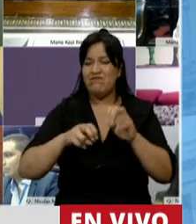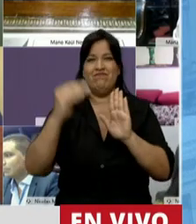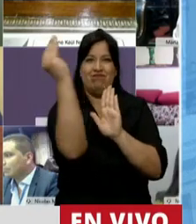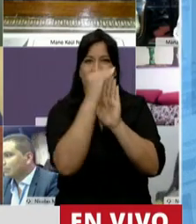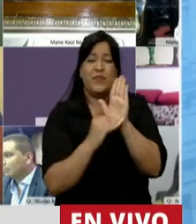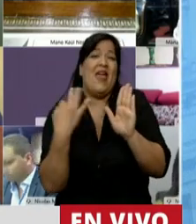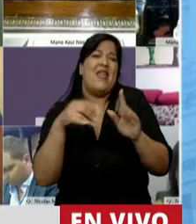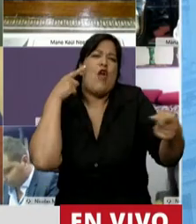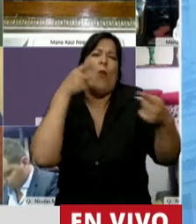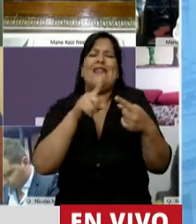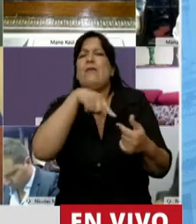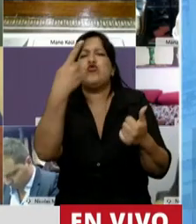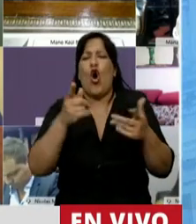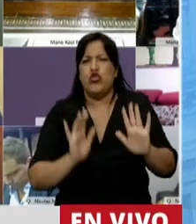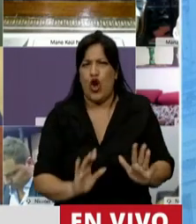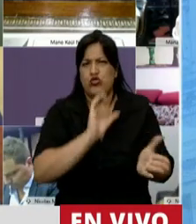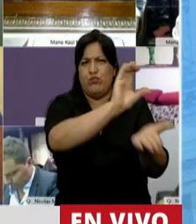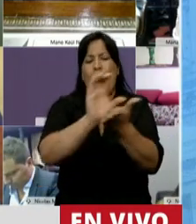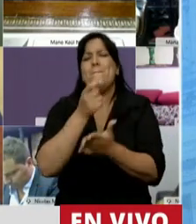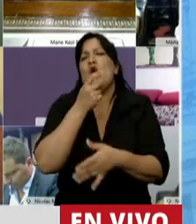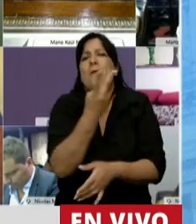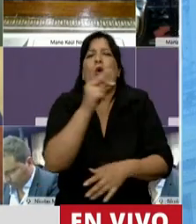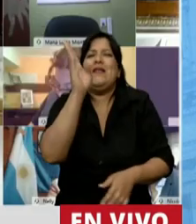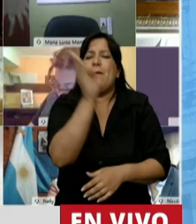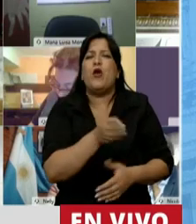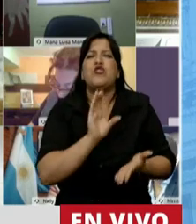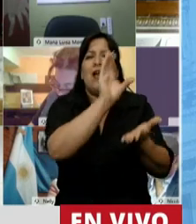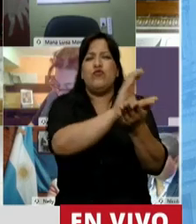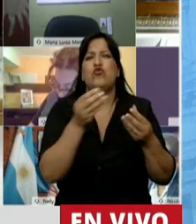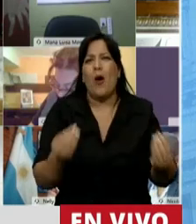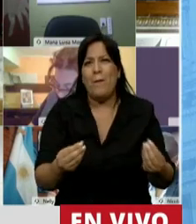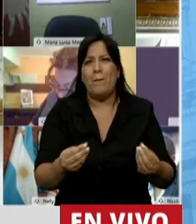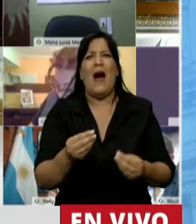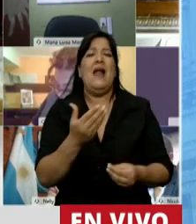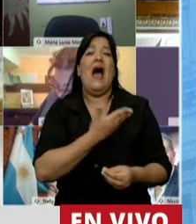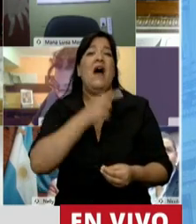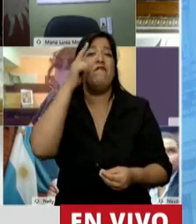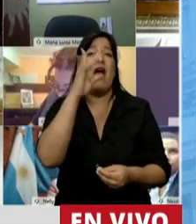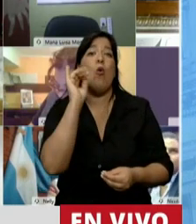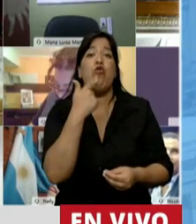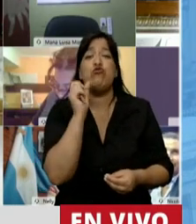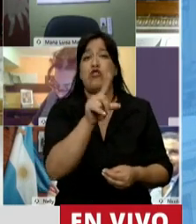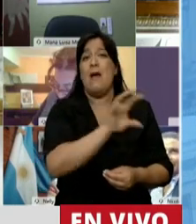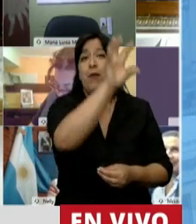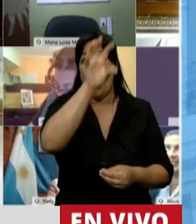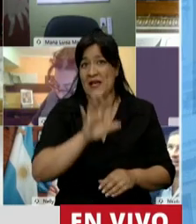otros fines, como por ejemplo 20% destinado a los feudos provinciales. Por